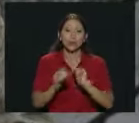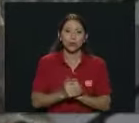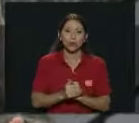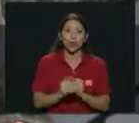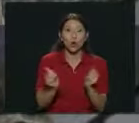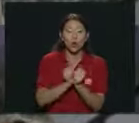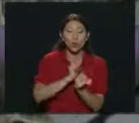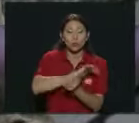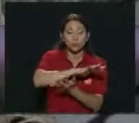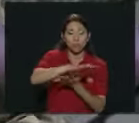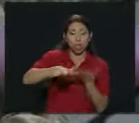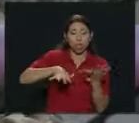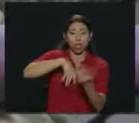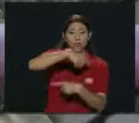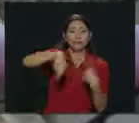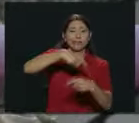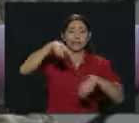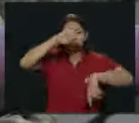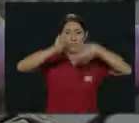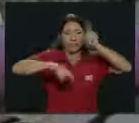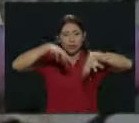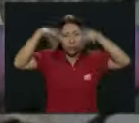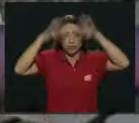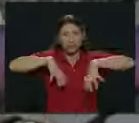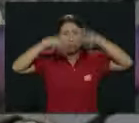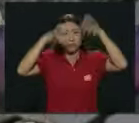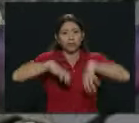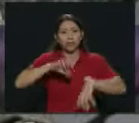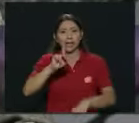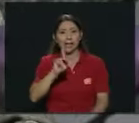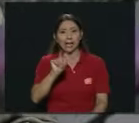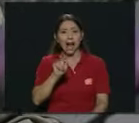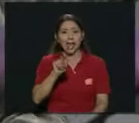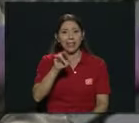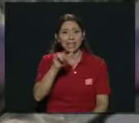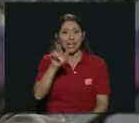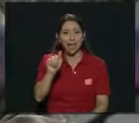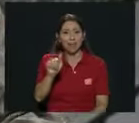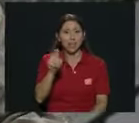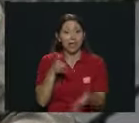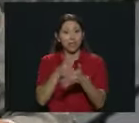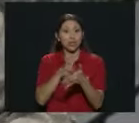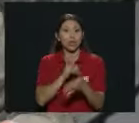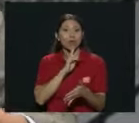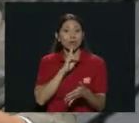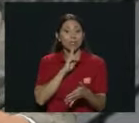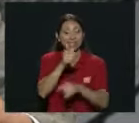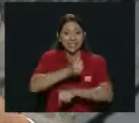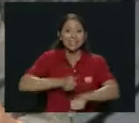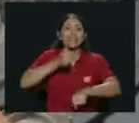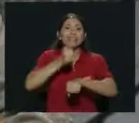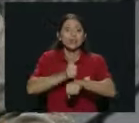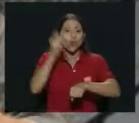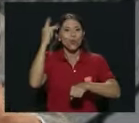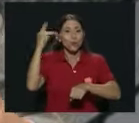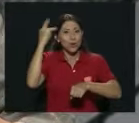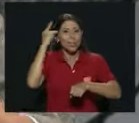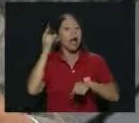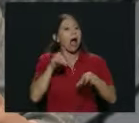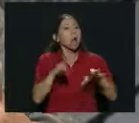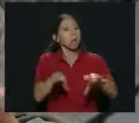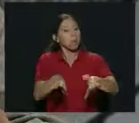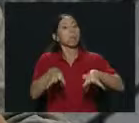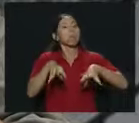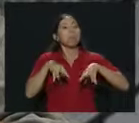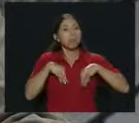con el huracán Katrina, que afectó duramente a Honduras, se estableció una política de aceptación de migrantes hondureños con un